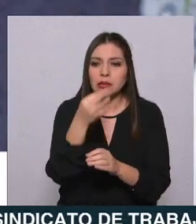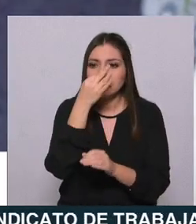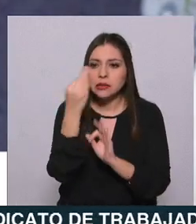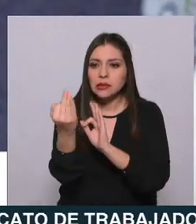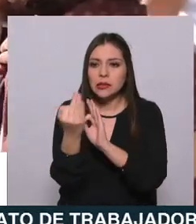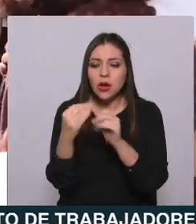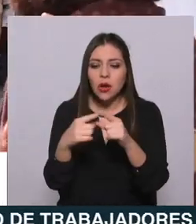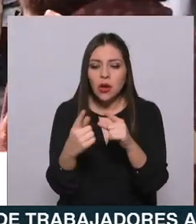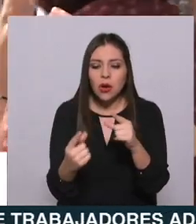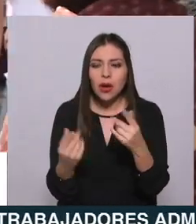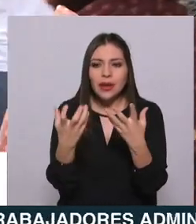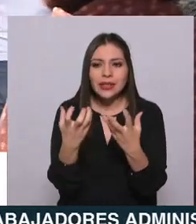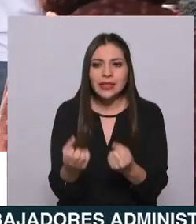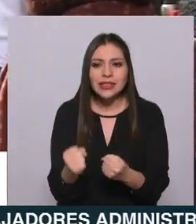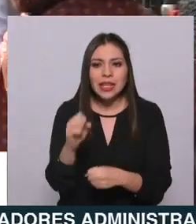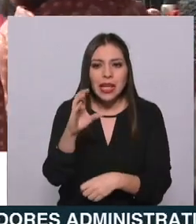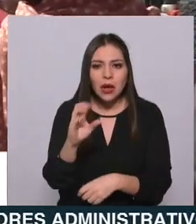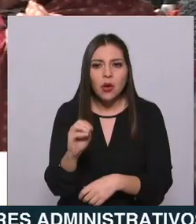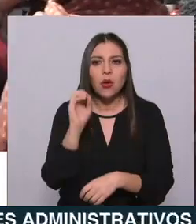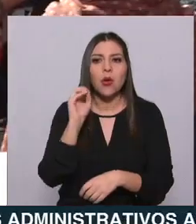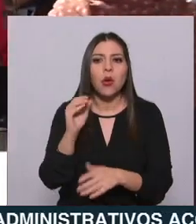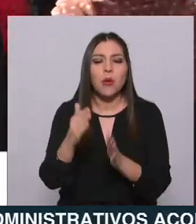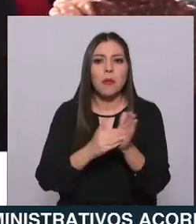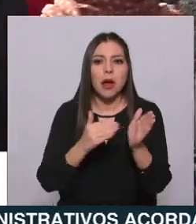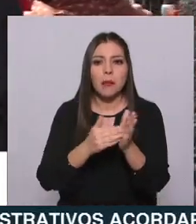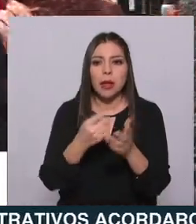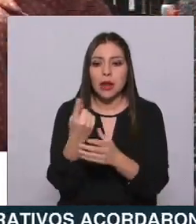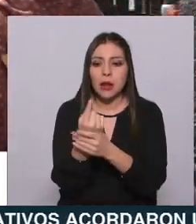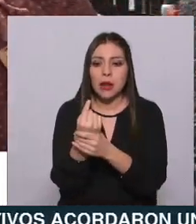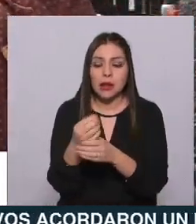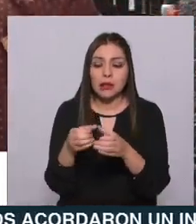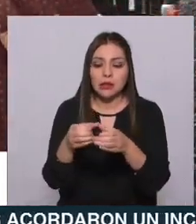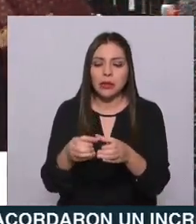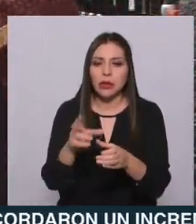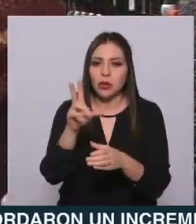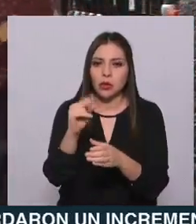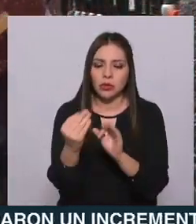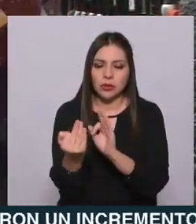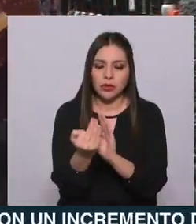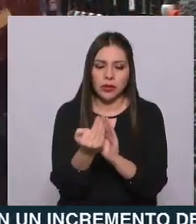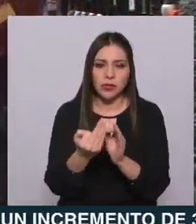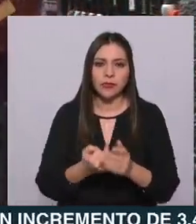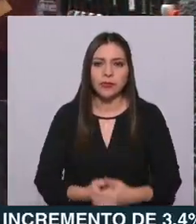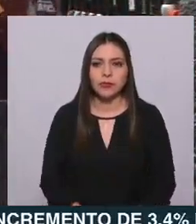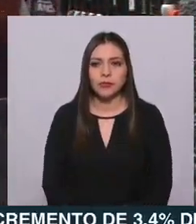secas. En las imágenes Joel Arias, Sara y Mariscal, 21 Noticias.